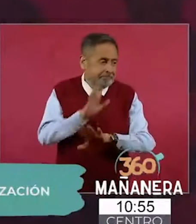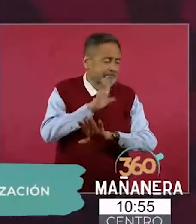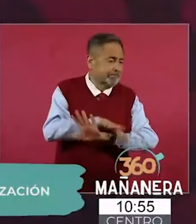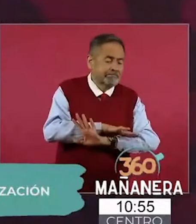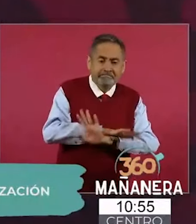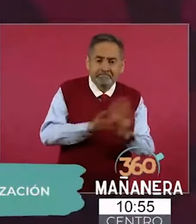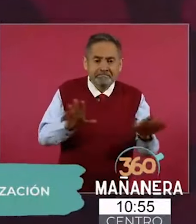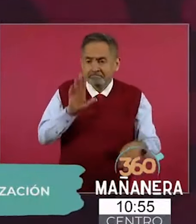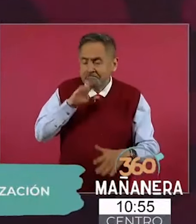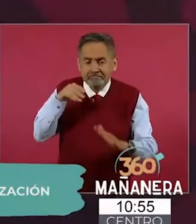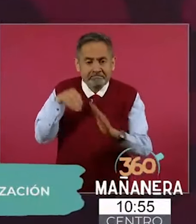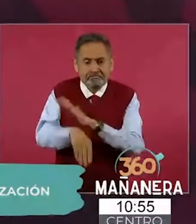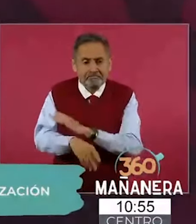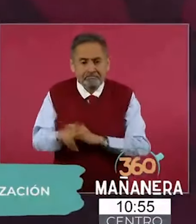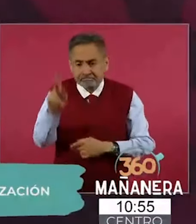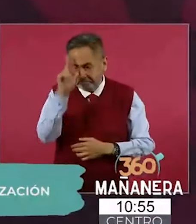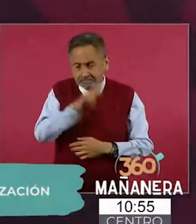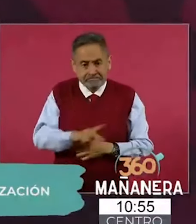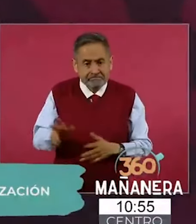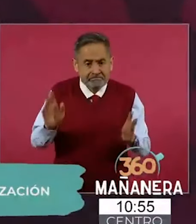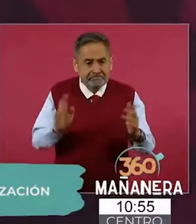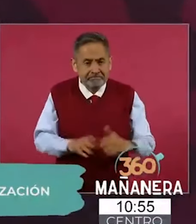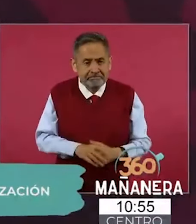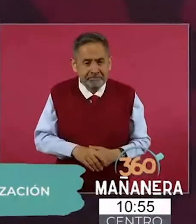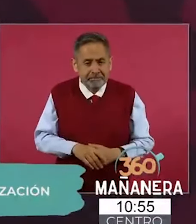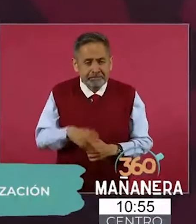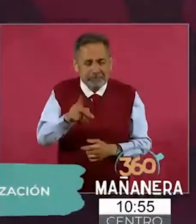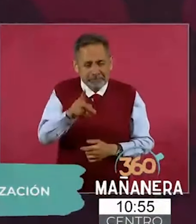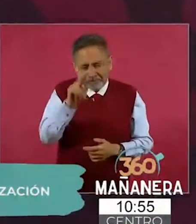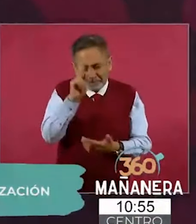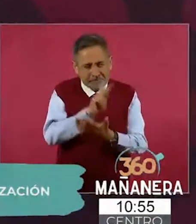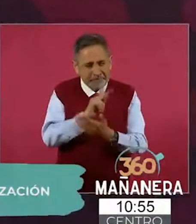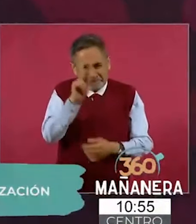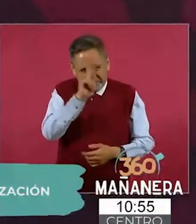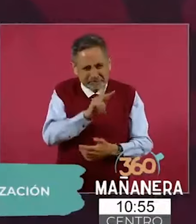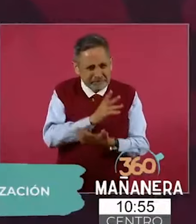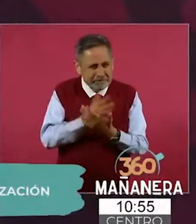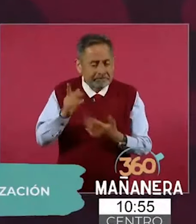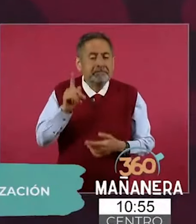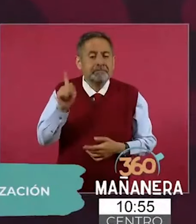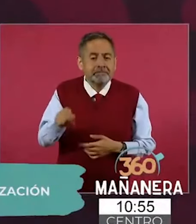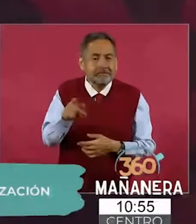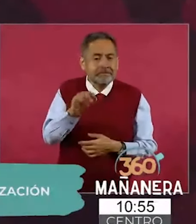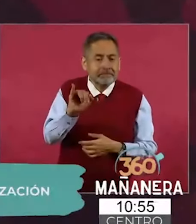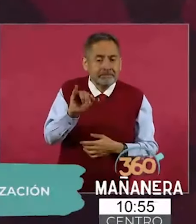maltrecho. El caso más extremo fue el del ISSSTE,